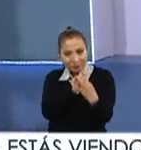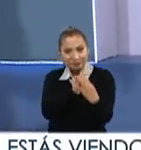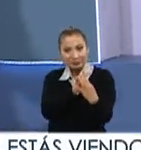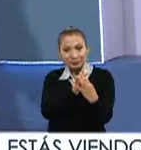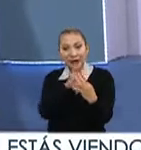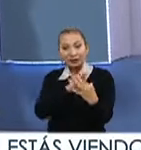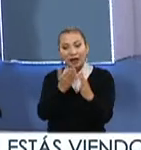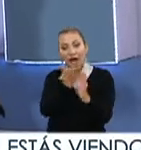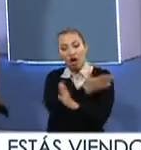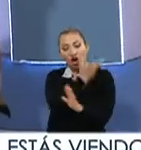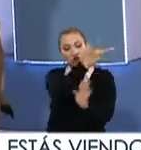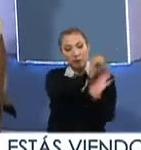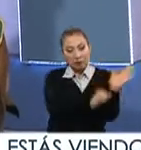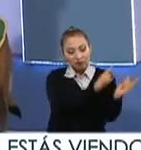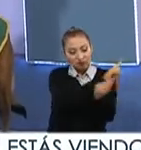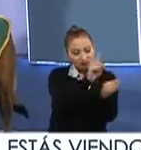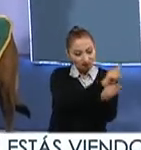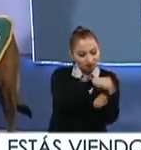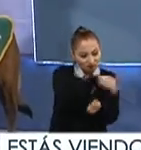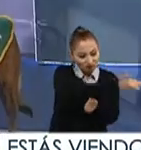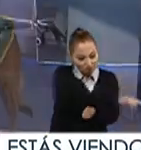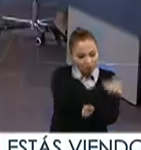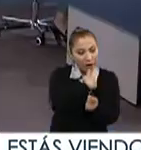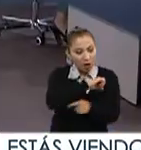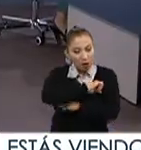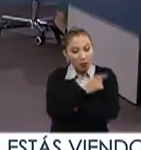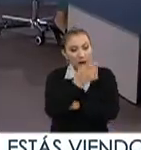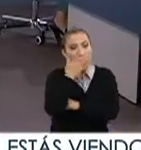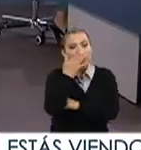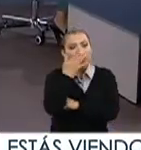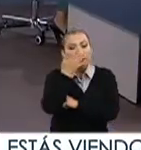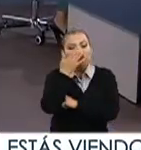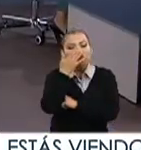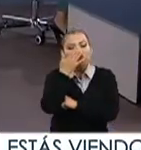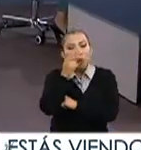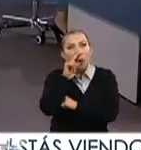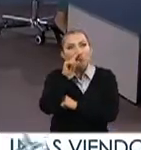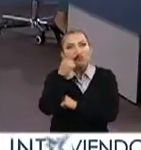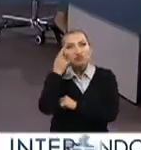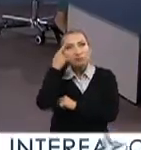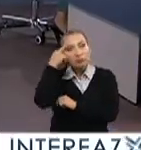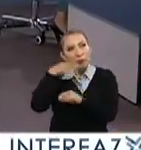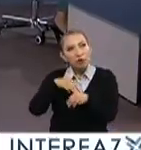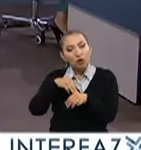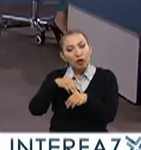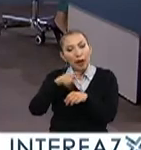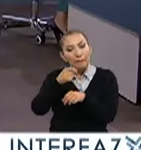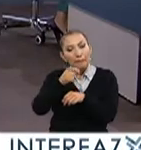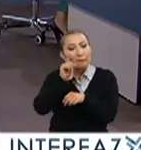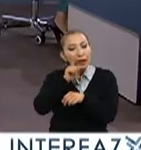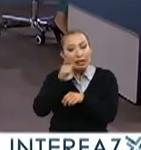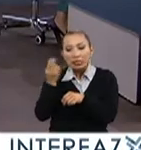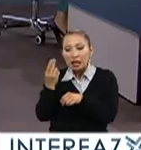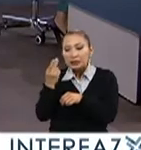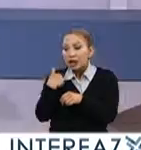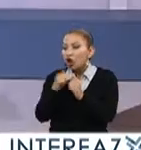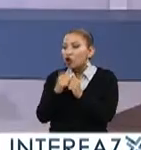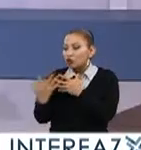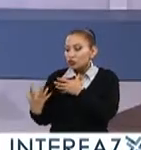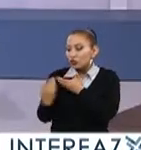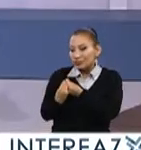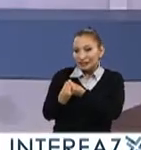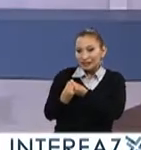que allá pasaron por 8 meses de socialización y se guarda tu aroma. Entonces la perra tiene la necesidad de estar